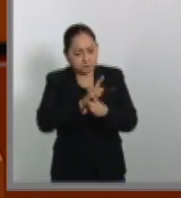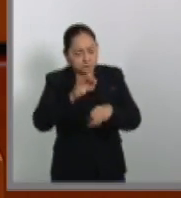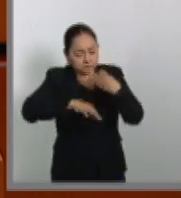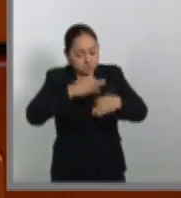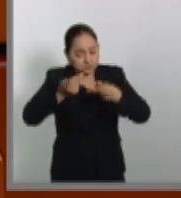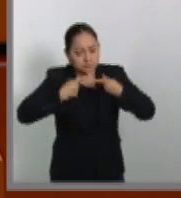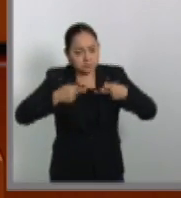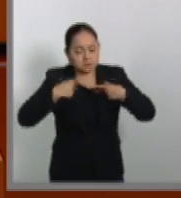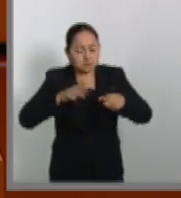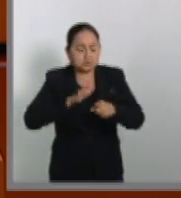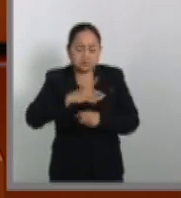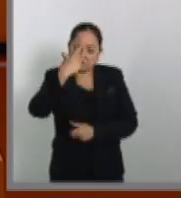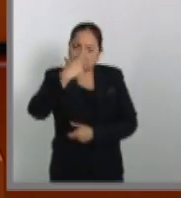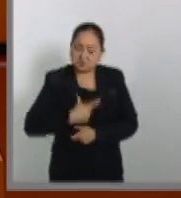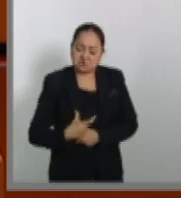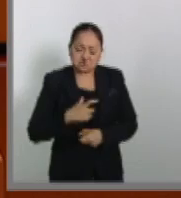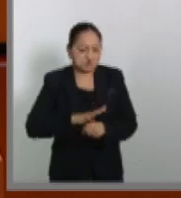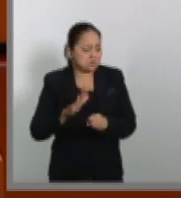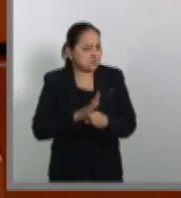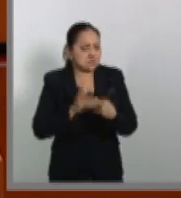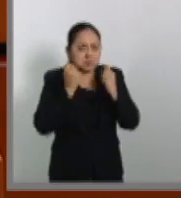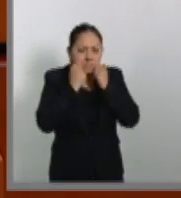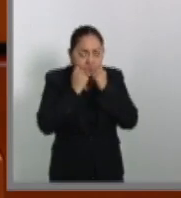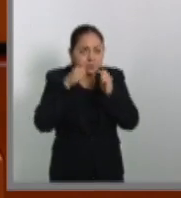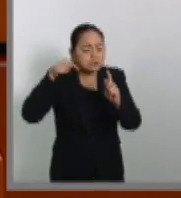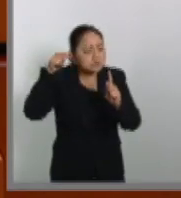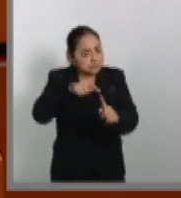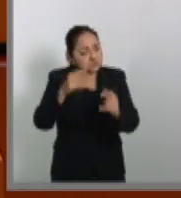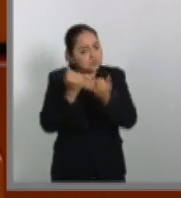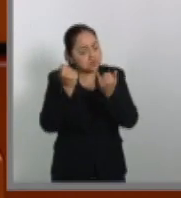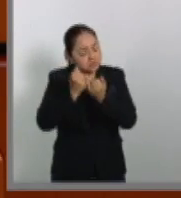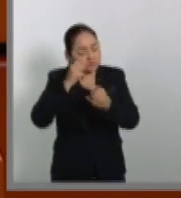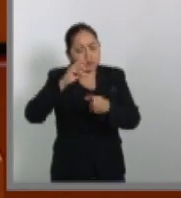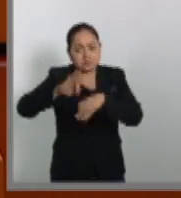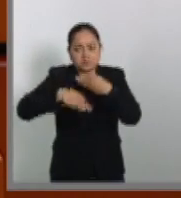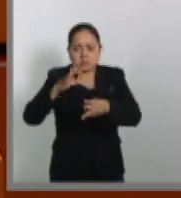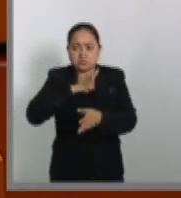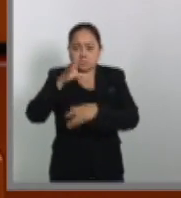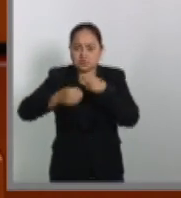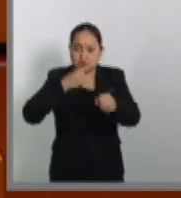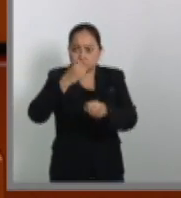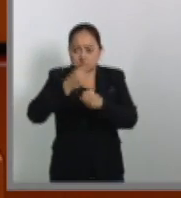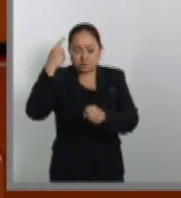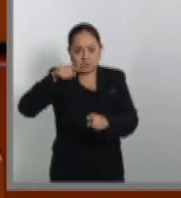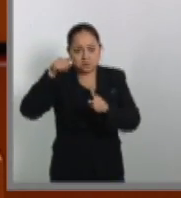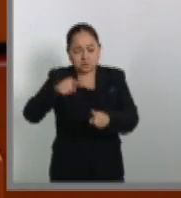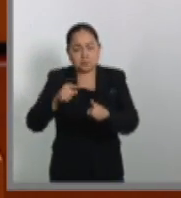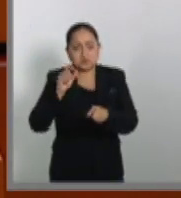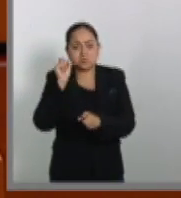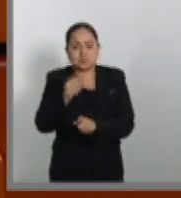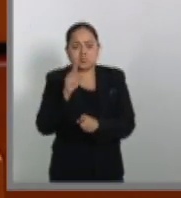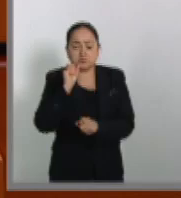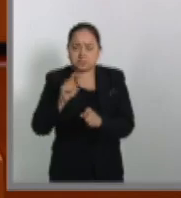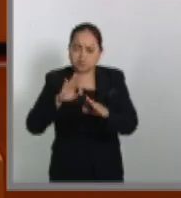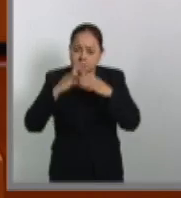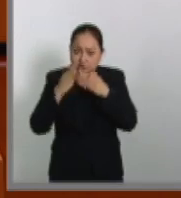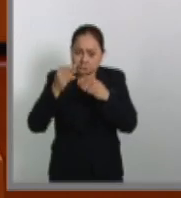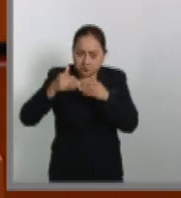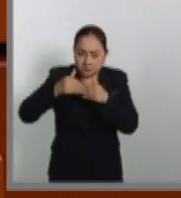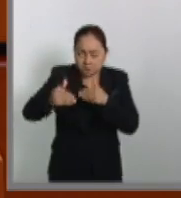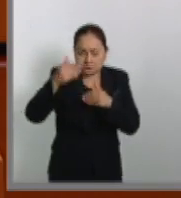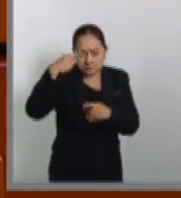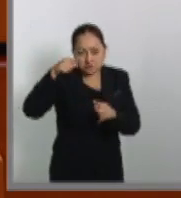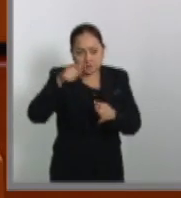personas, independientemente de su condición, tengan la posibilidad de tener las mismas bases de partida para